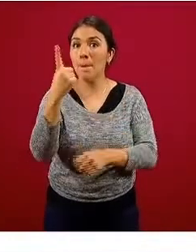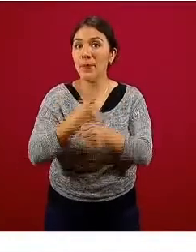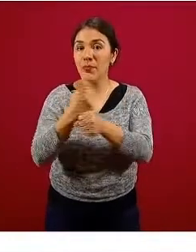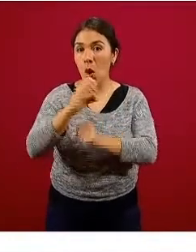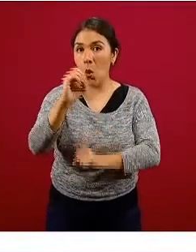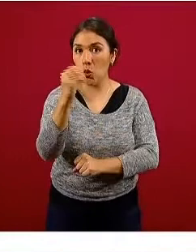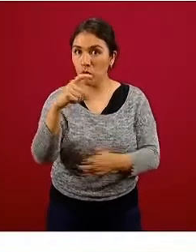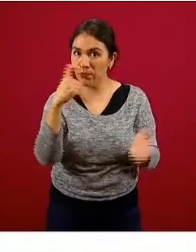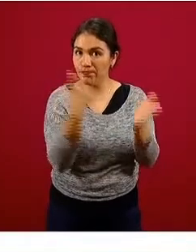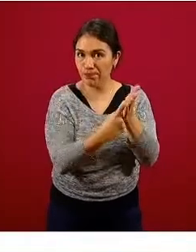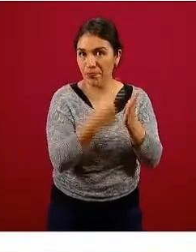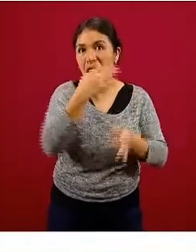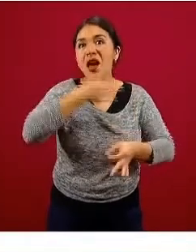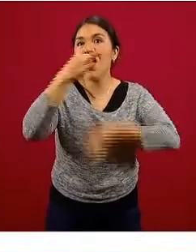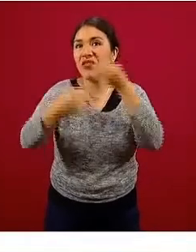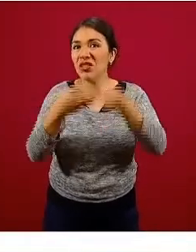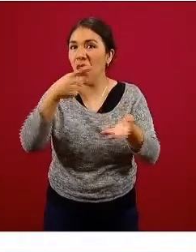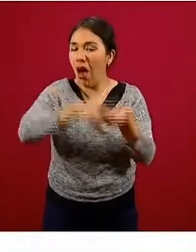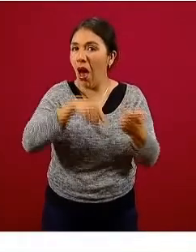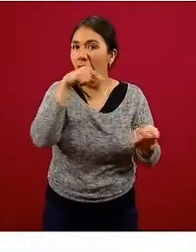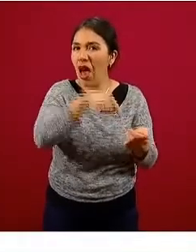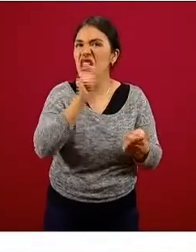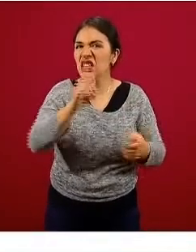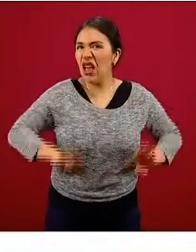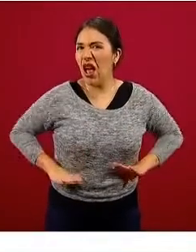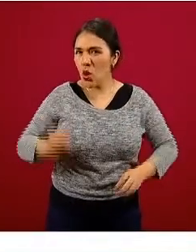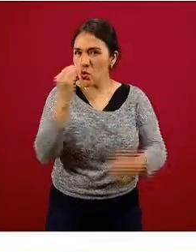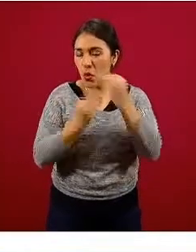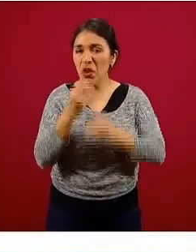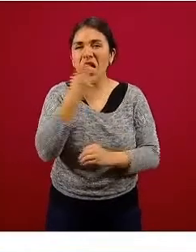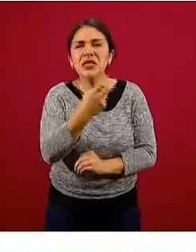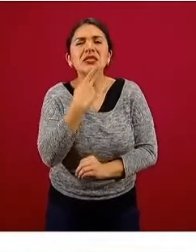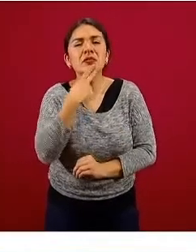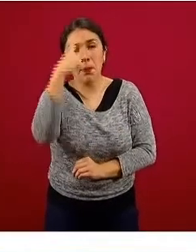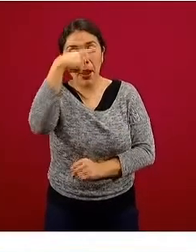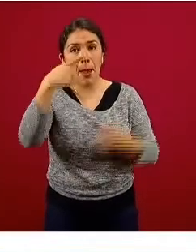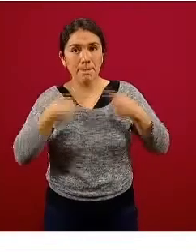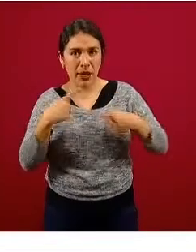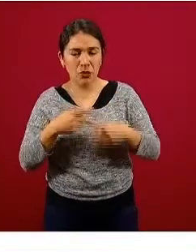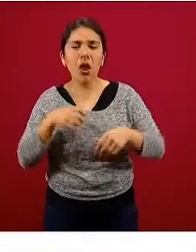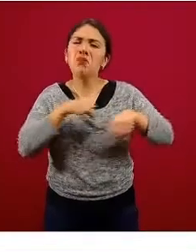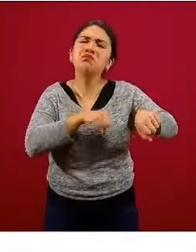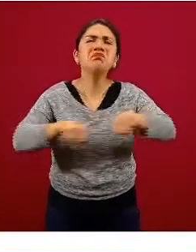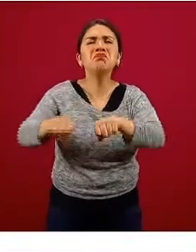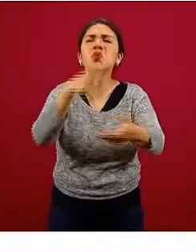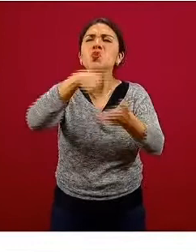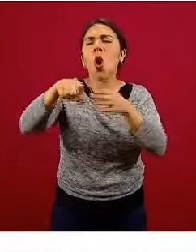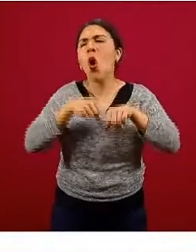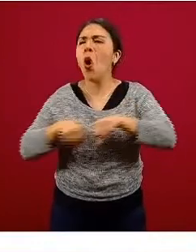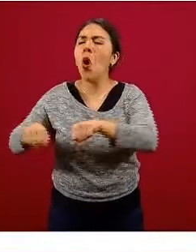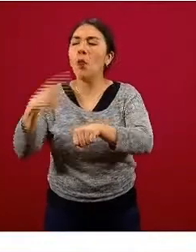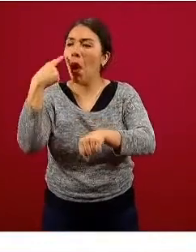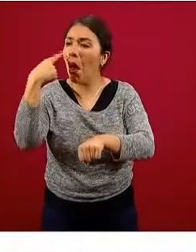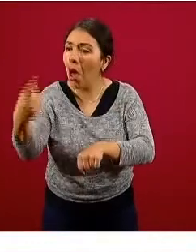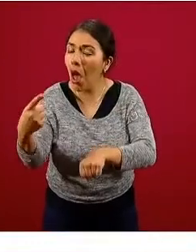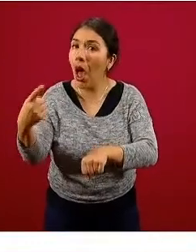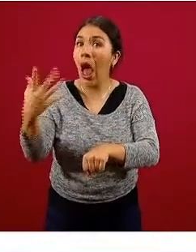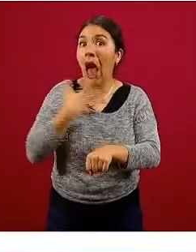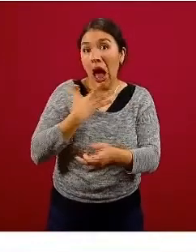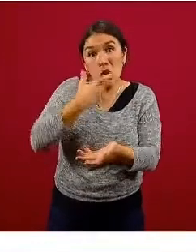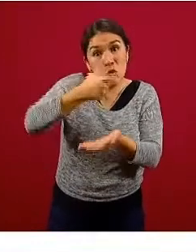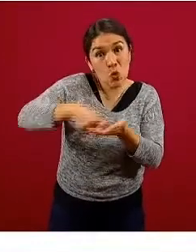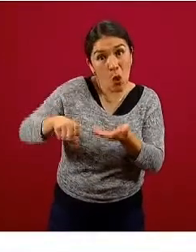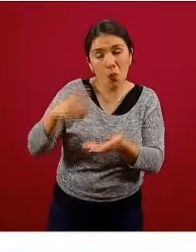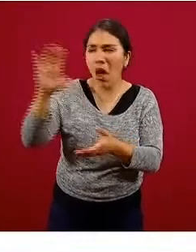1 de octubre, y ahí el objetivo, ¿cuál es? Que cuando las personas que vamos de compras lleguemos a hacer la